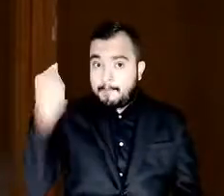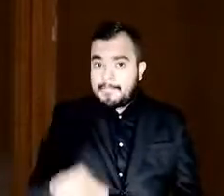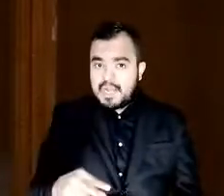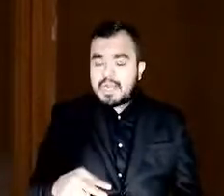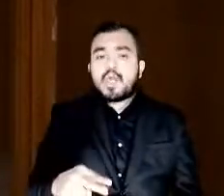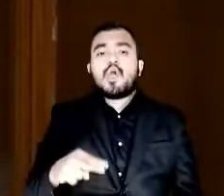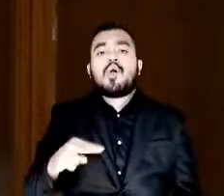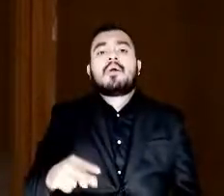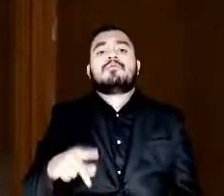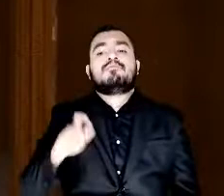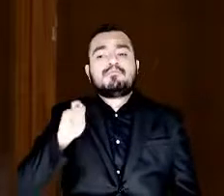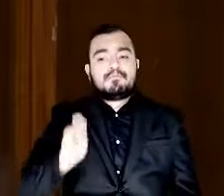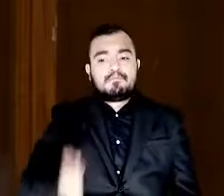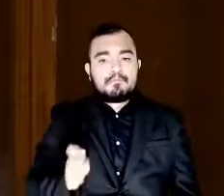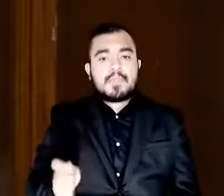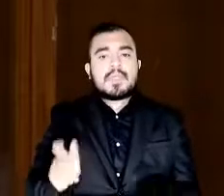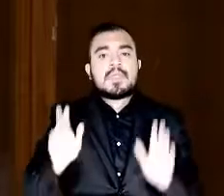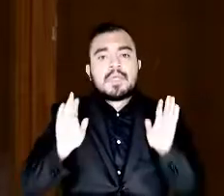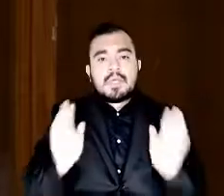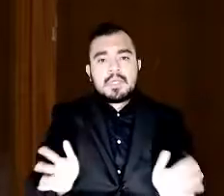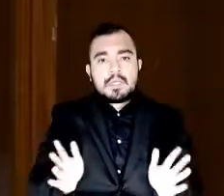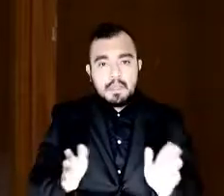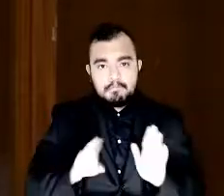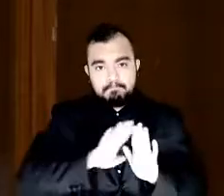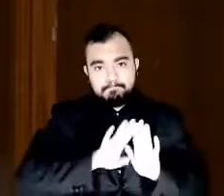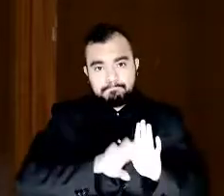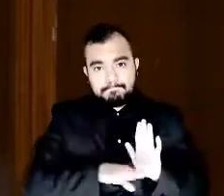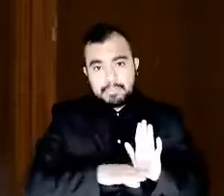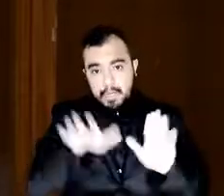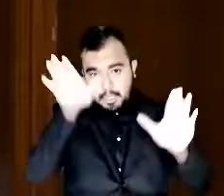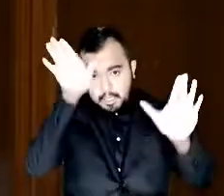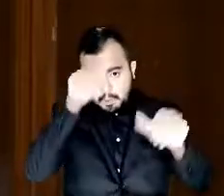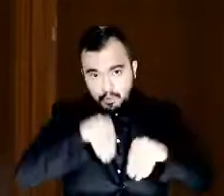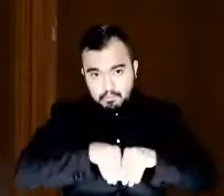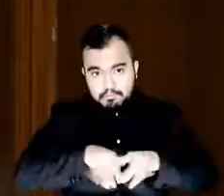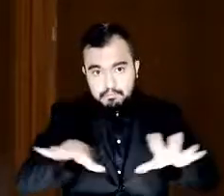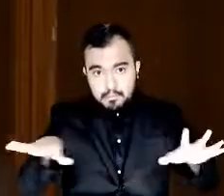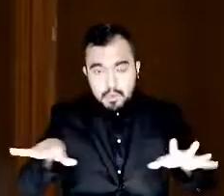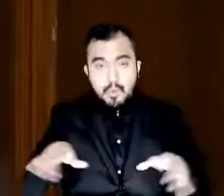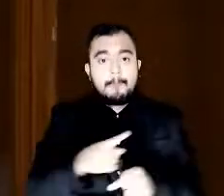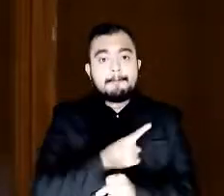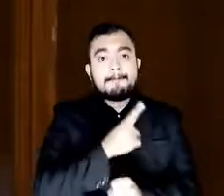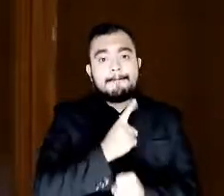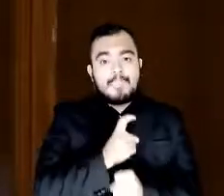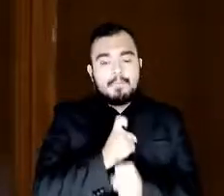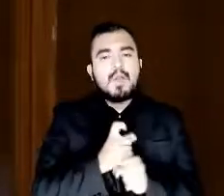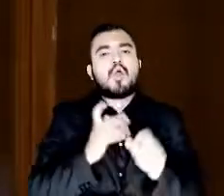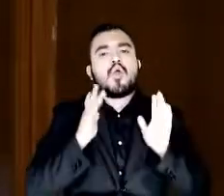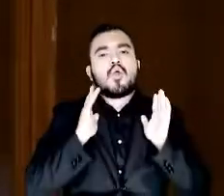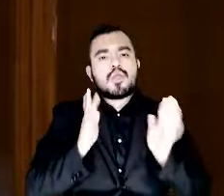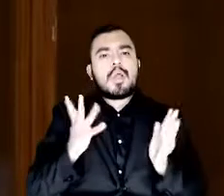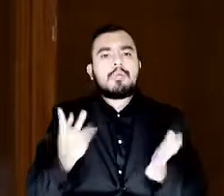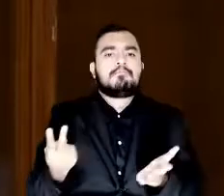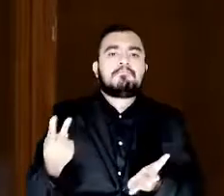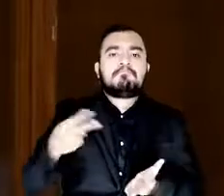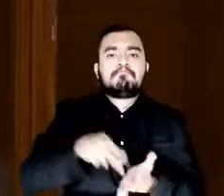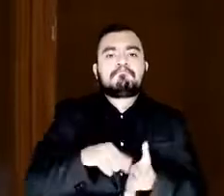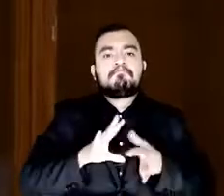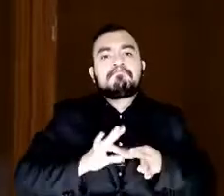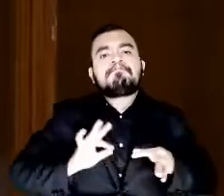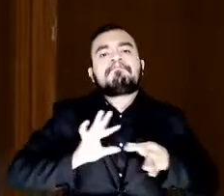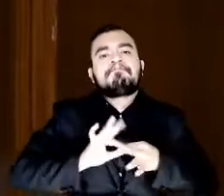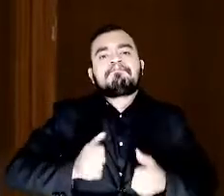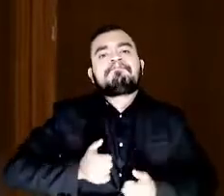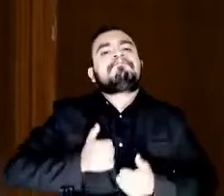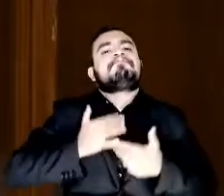ha tenido a bien emitir el siguiente acuerdo artículo primero se llevará a cabo la comparecencia de servidores públicos